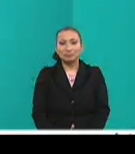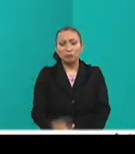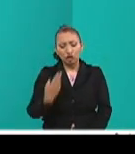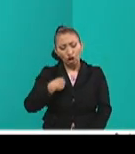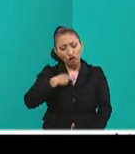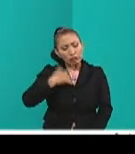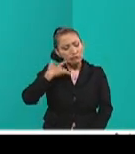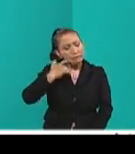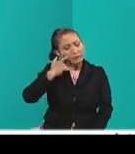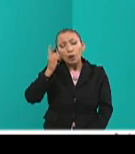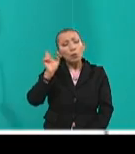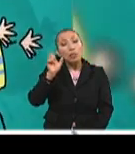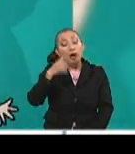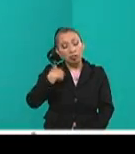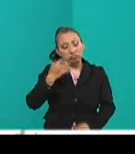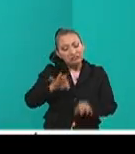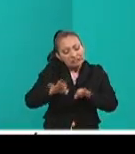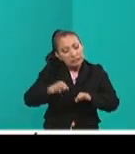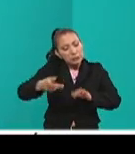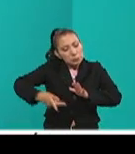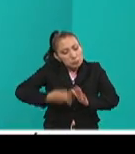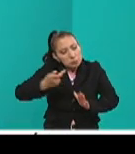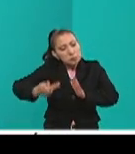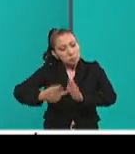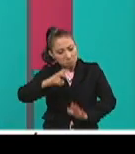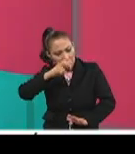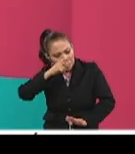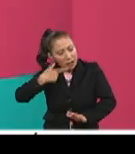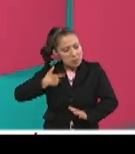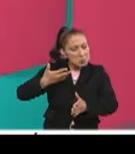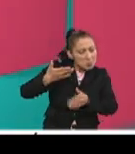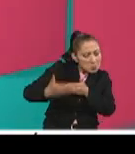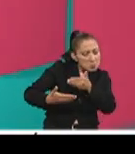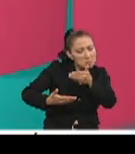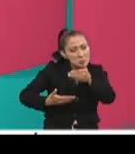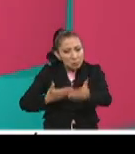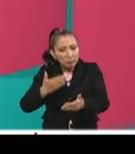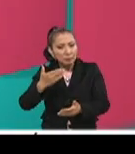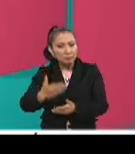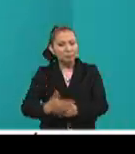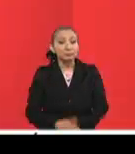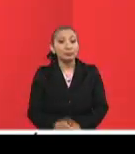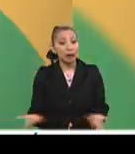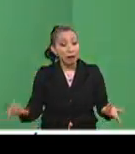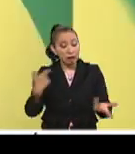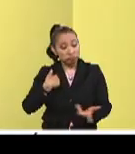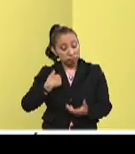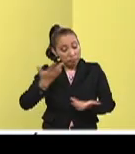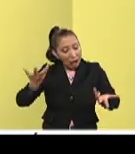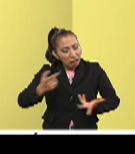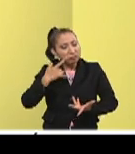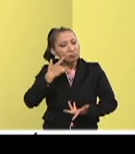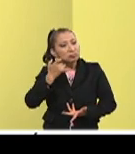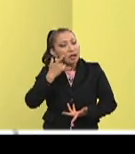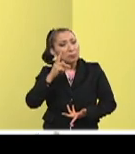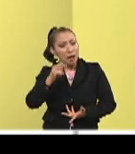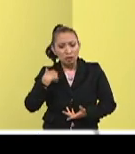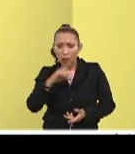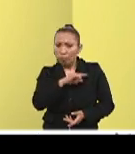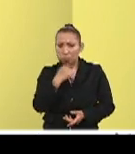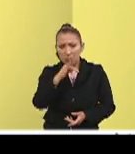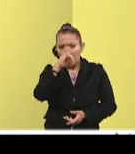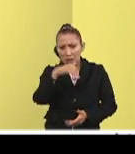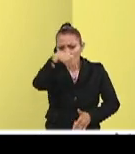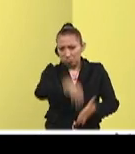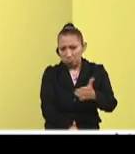Somos perseverantes cuando trabajamos con constancia, firmeza y tenacidad. Ser perseverante y no darse por